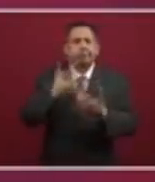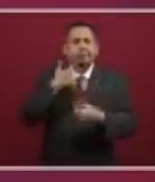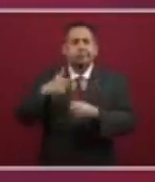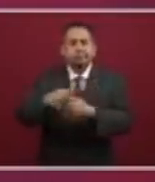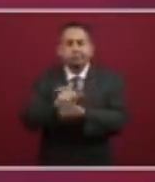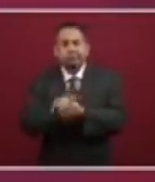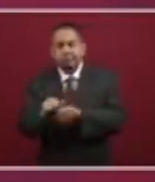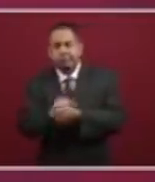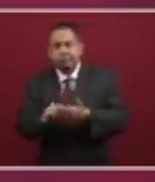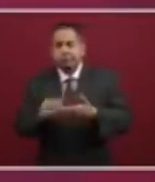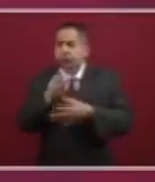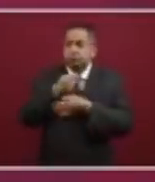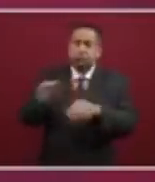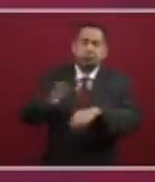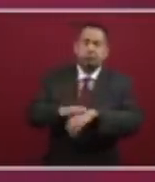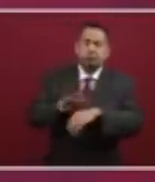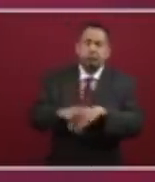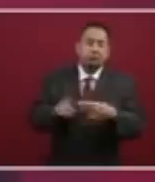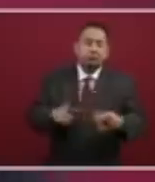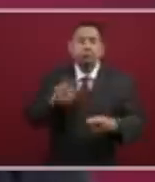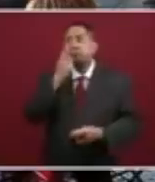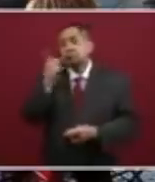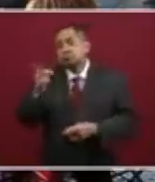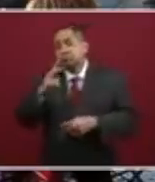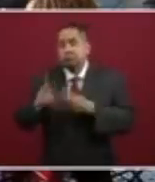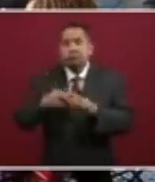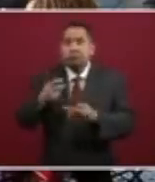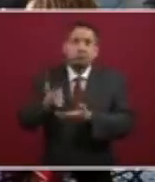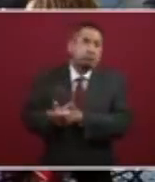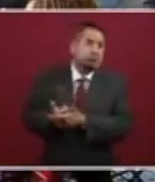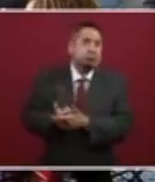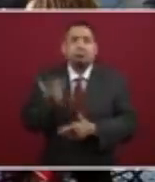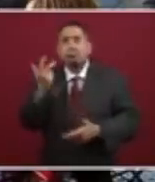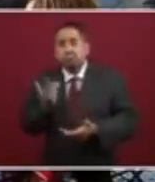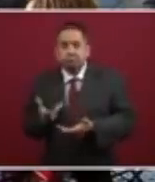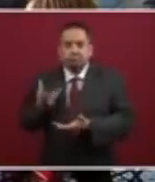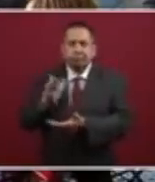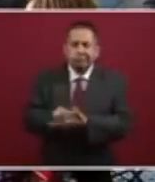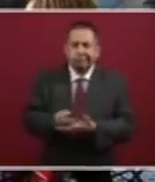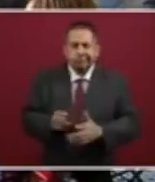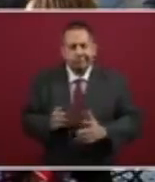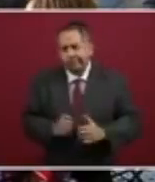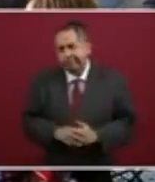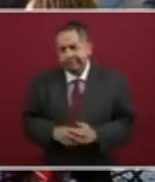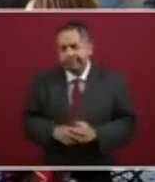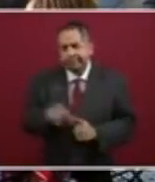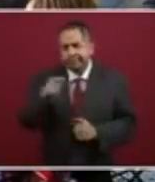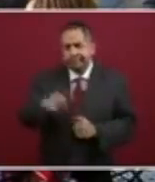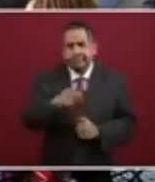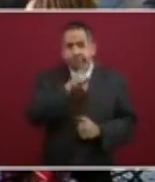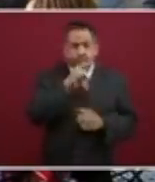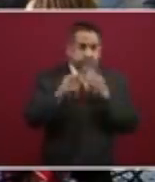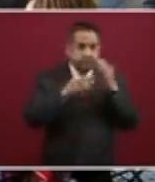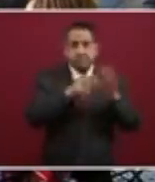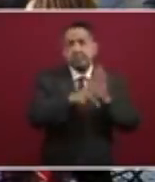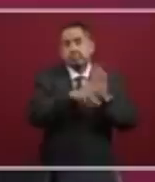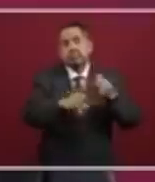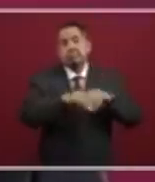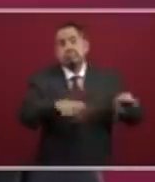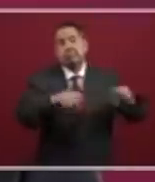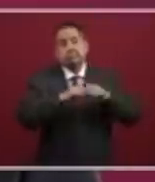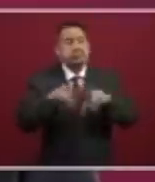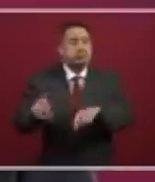Ya declararon de que va a costar más de lo que tenemos estimado y esa fue la nota. O sea,